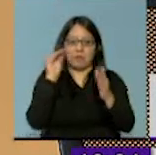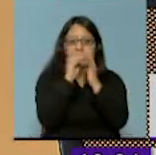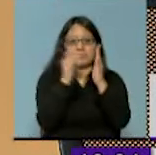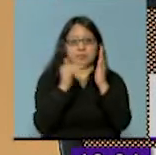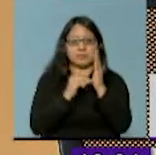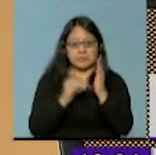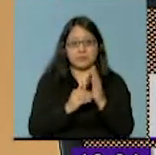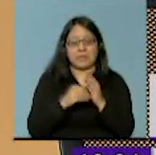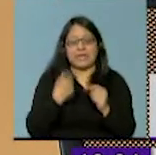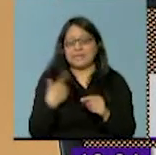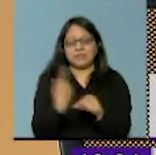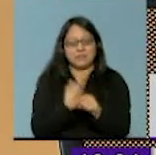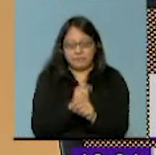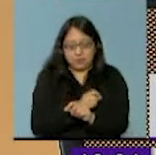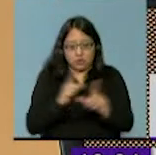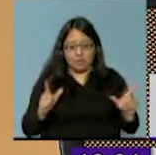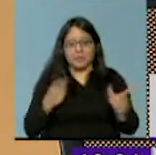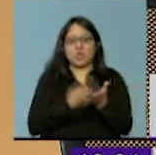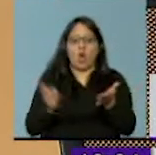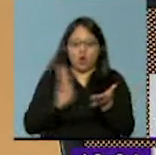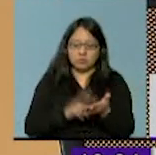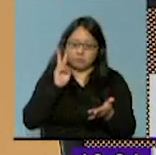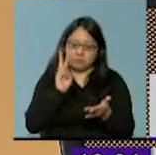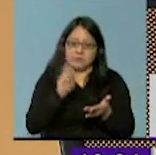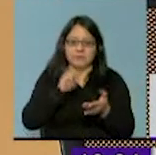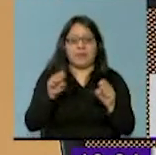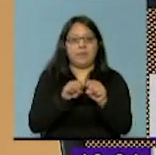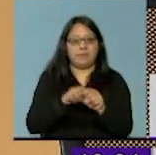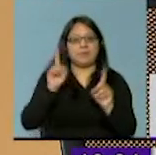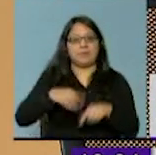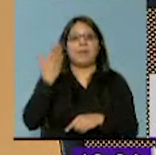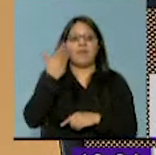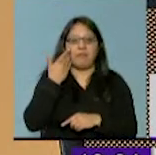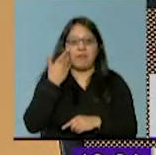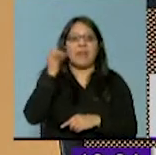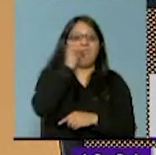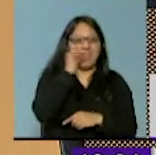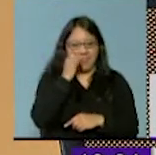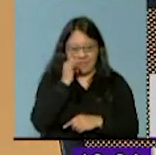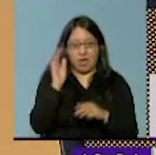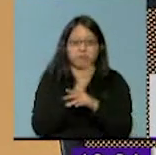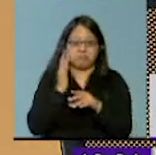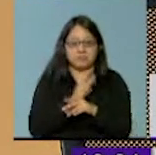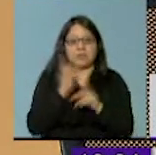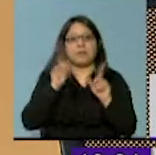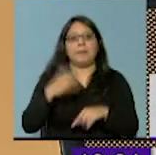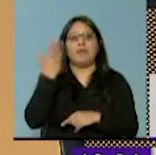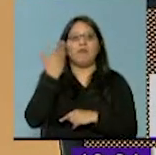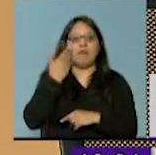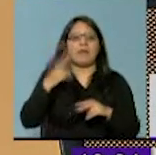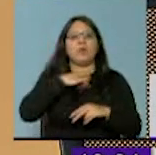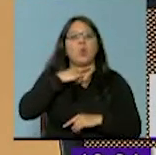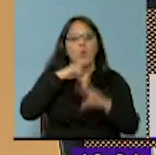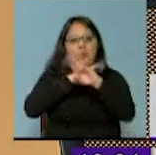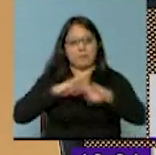mensajes. Increíble la cantidad de repeticiones. Pueden consultar todavía los diferentes videos y el programa en la página de Facebook de Jujuy Investiga.